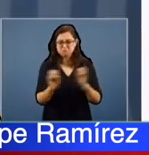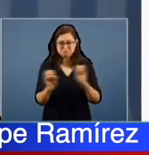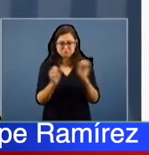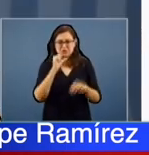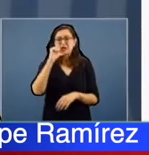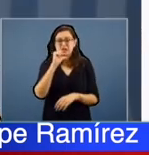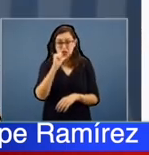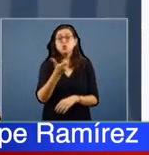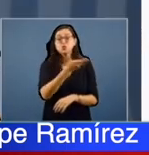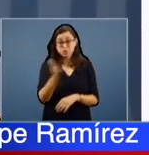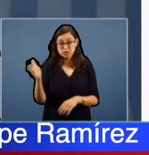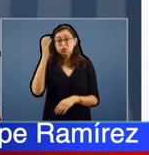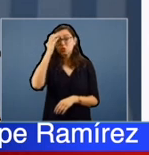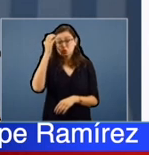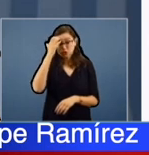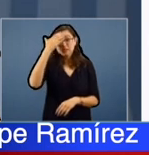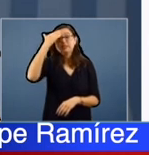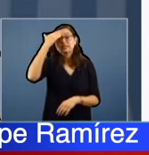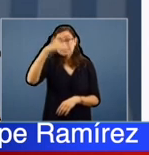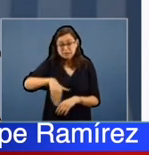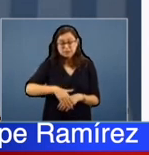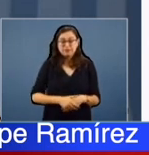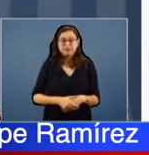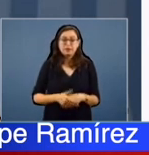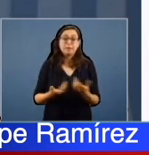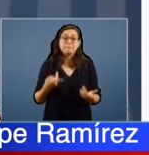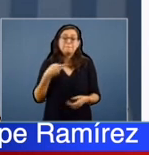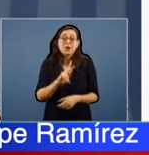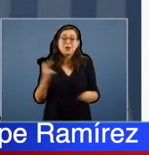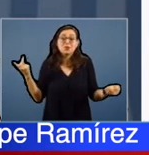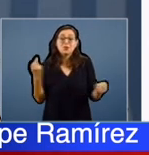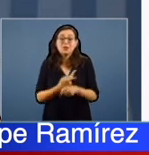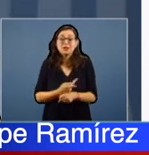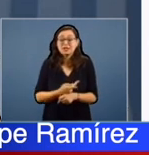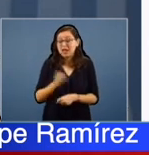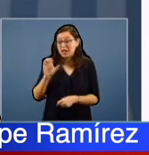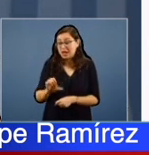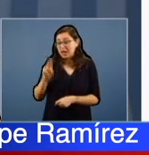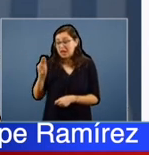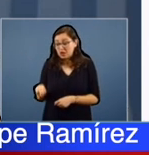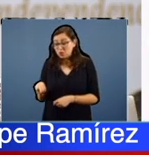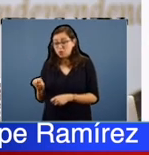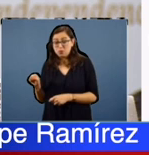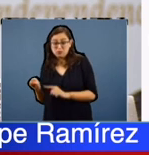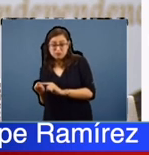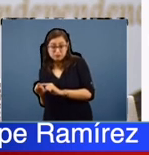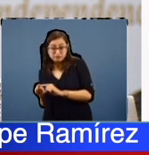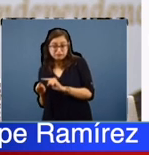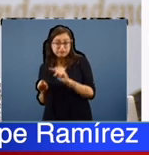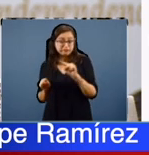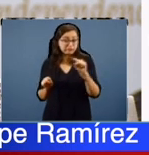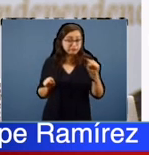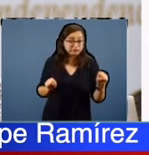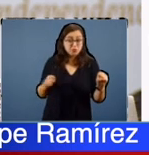perfectamente, que lo que sí fue verdaderamente terrible fue el traslado desde Cancún hasta la ciudad de Puebla, y que al final